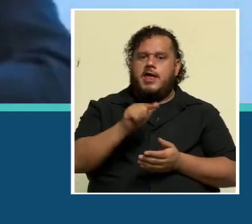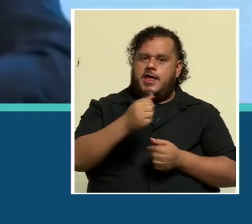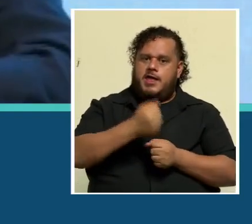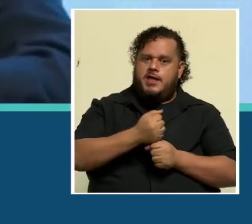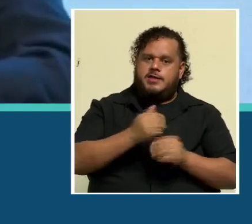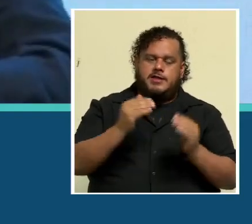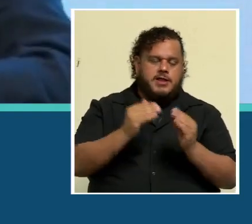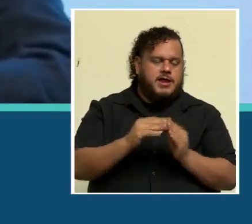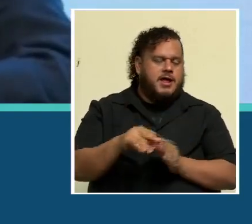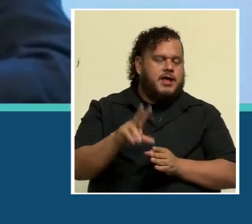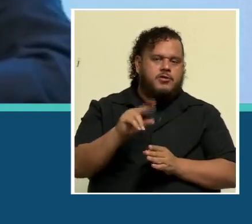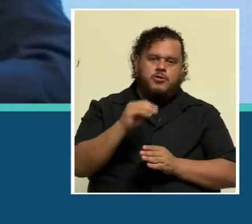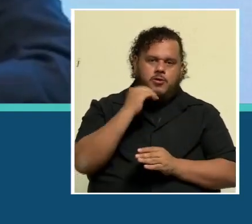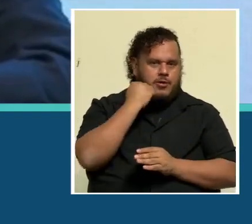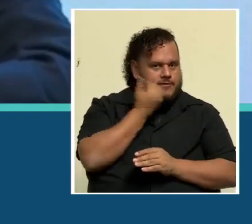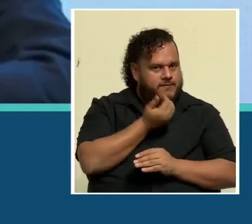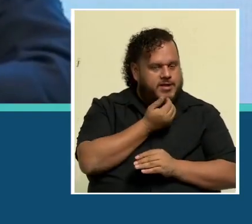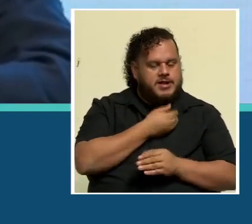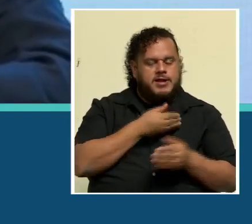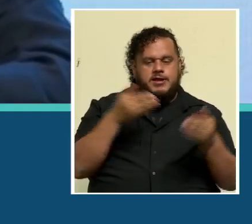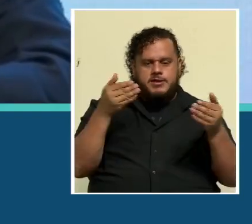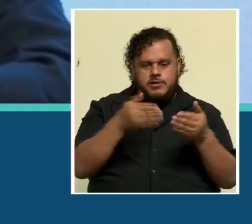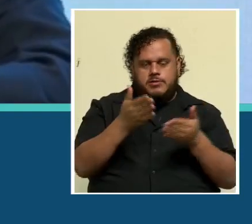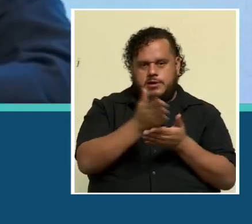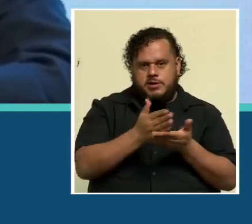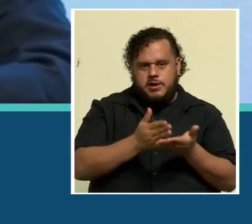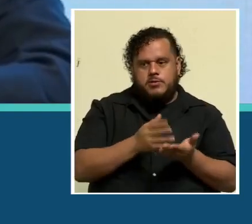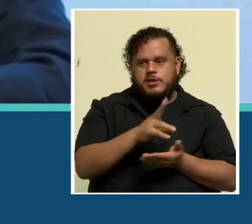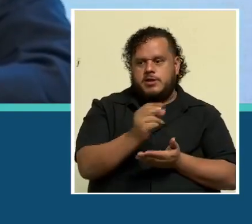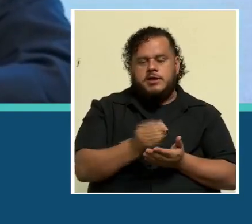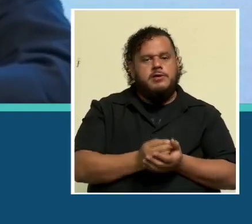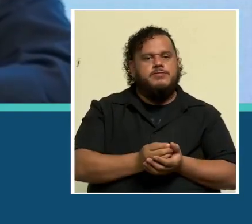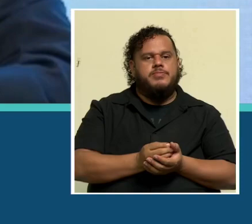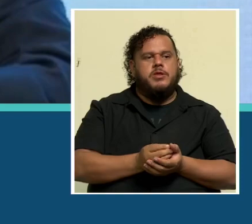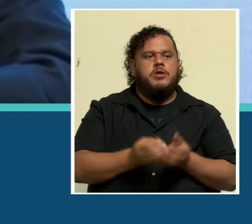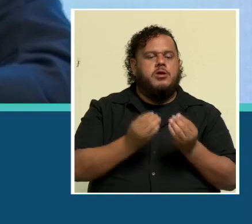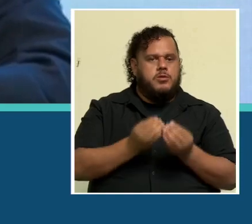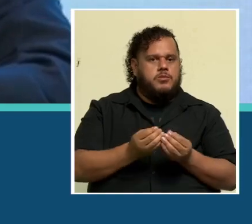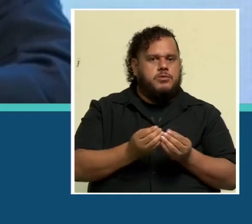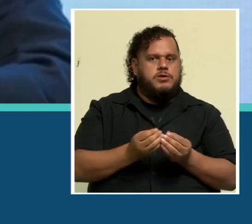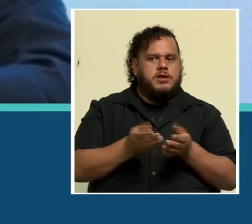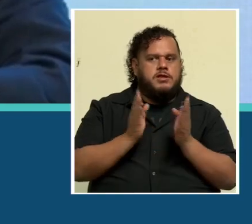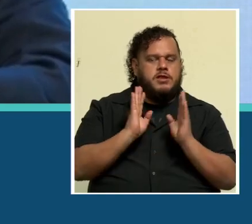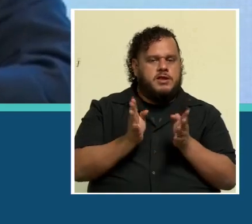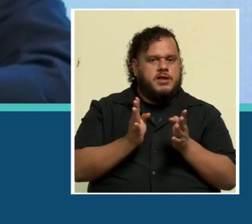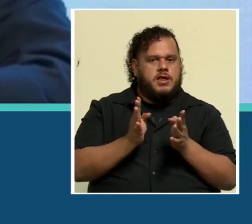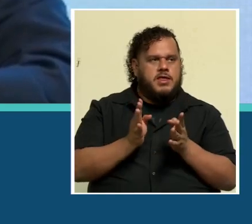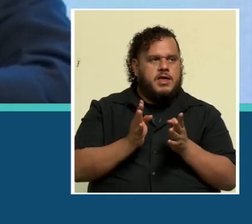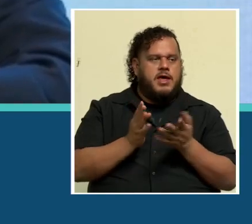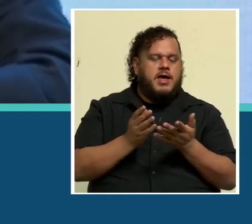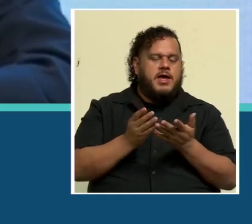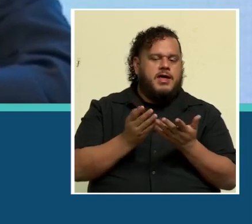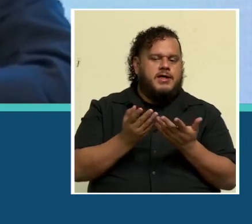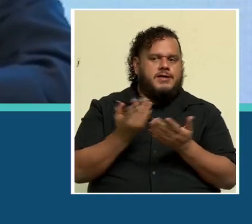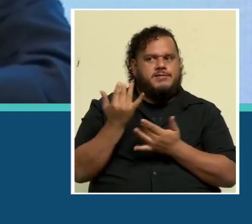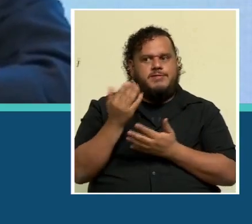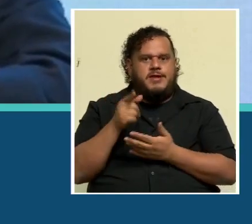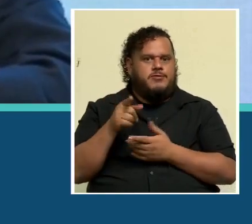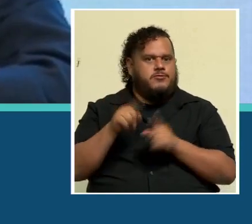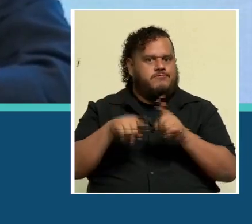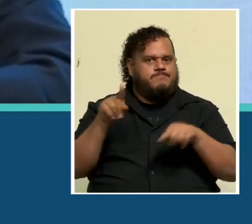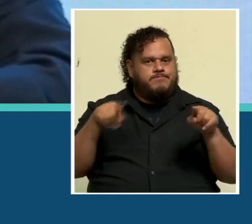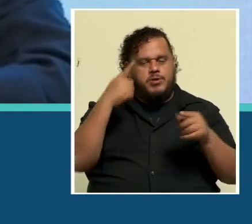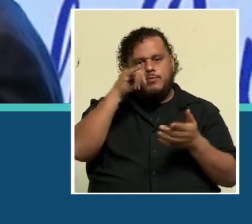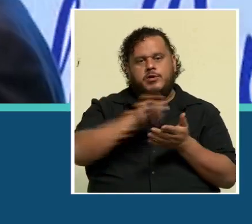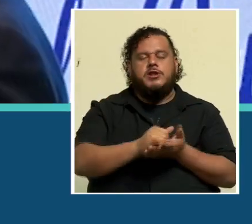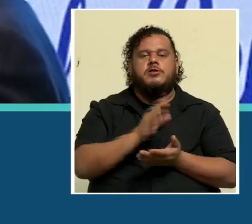no es sencilla. Se concentran algunos y muchos quedan al margen de esas alternativas, ¿verdad? Por eso es que se habla mucho